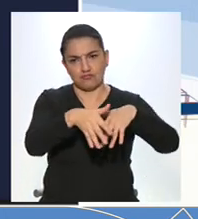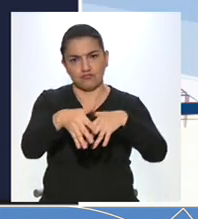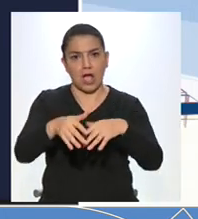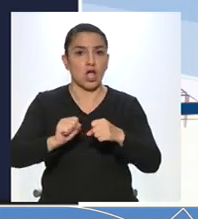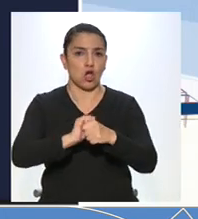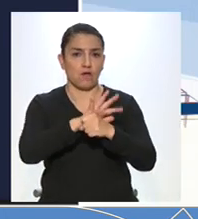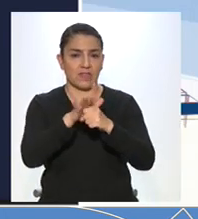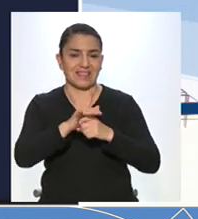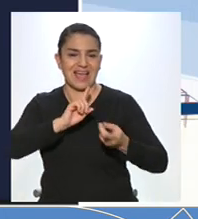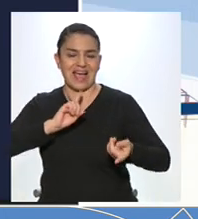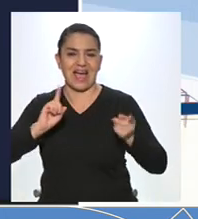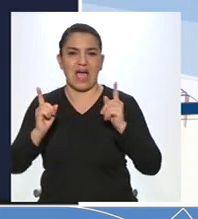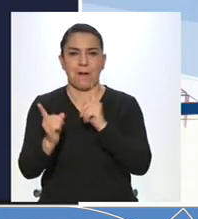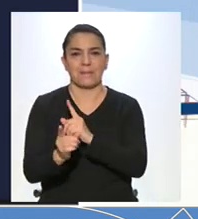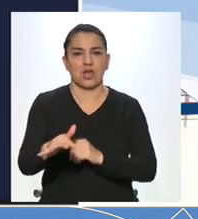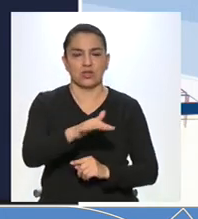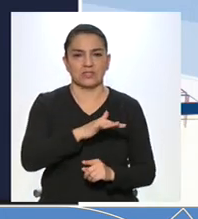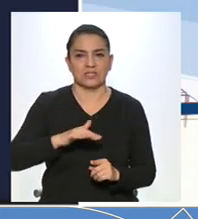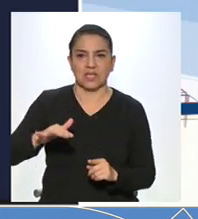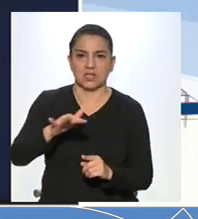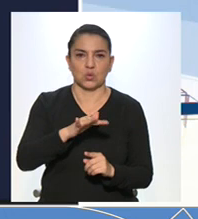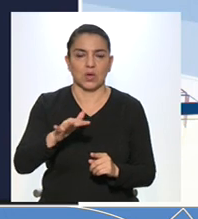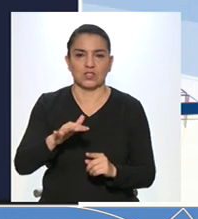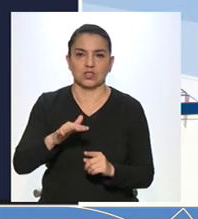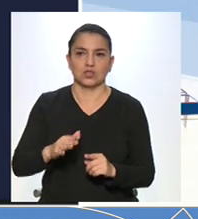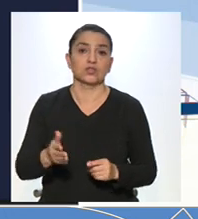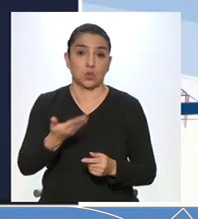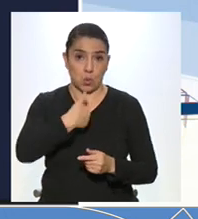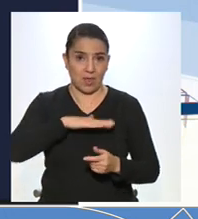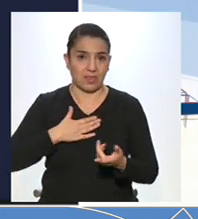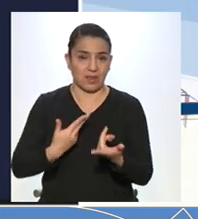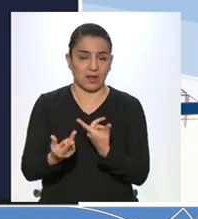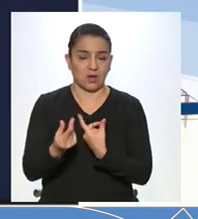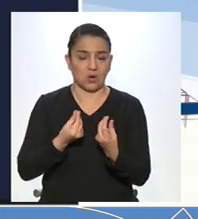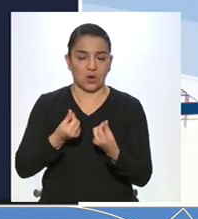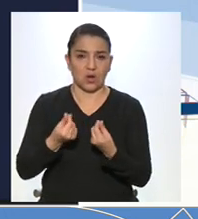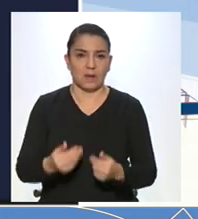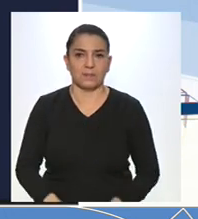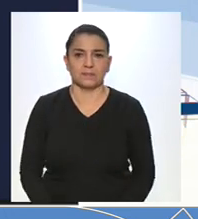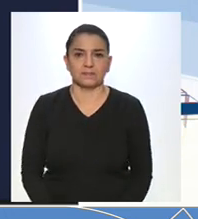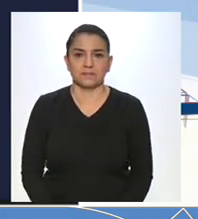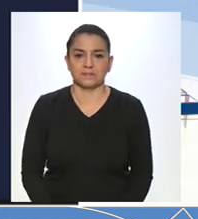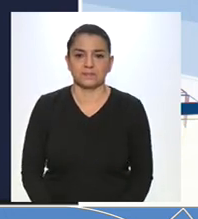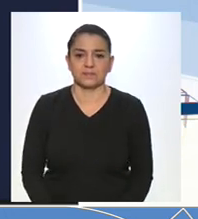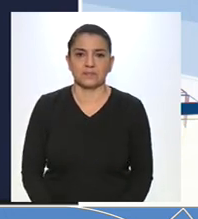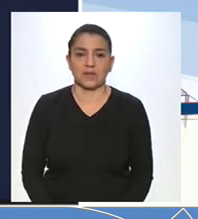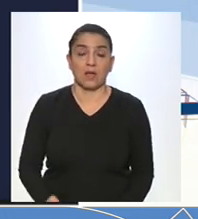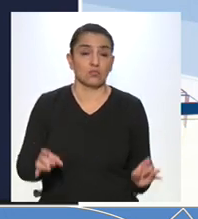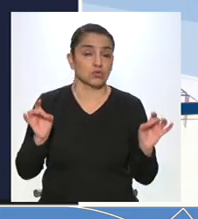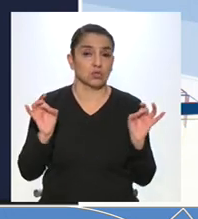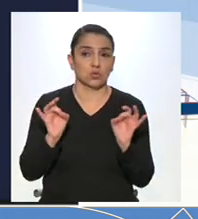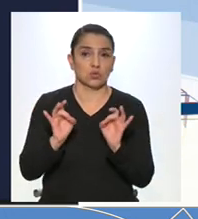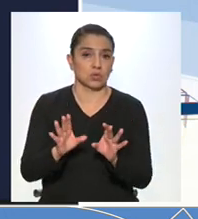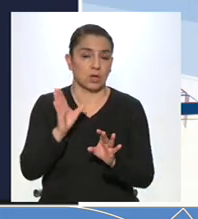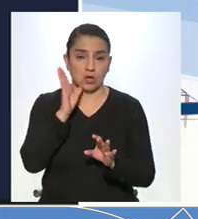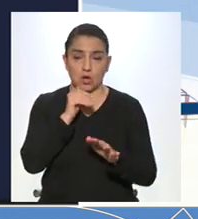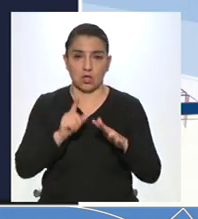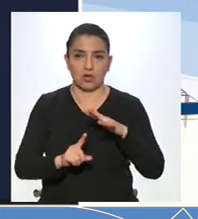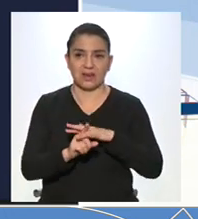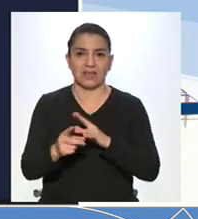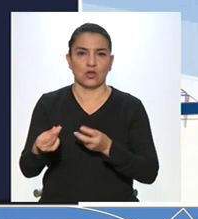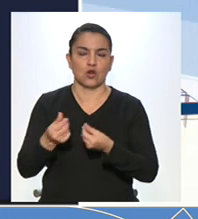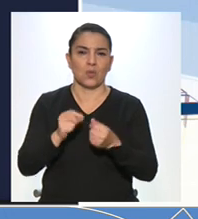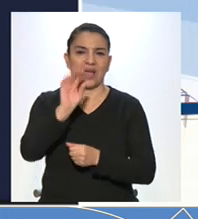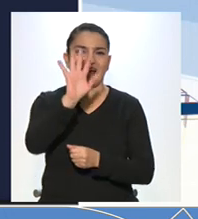COVID-19 cambiaran radicalmente el escenario en que se desenvuelve nuestra economía. Dos shocks inusuales, sin un origen económico y con características